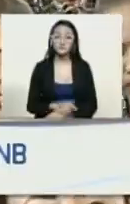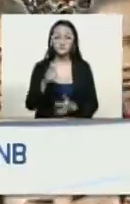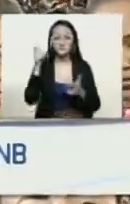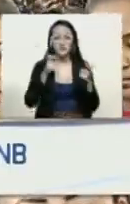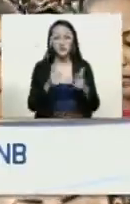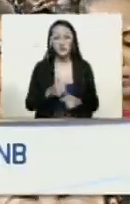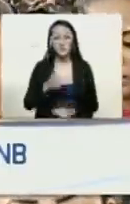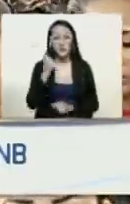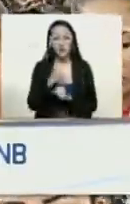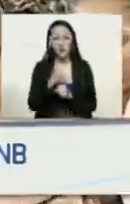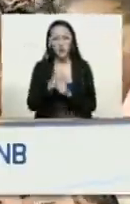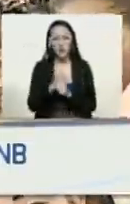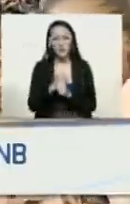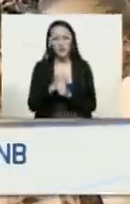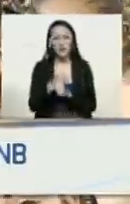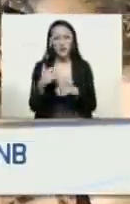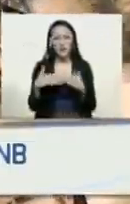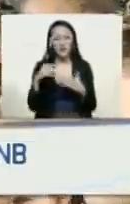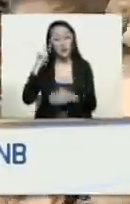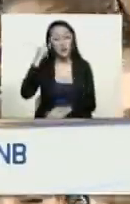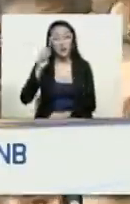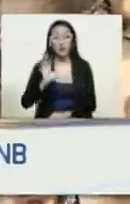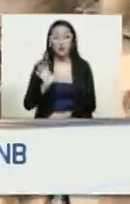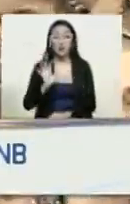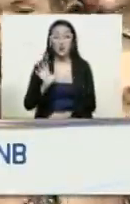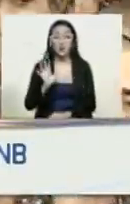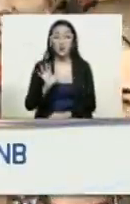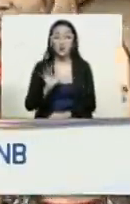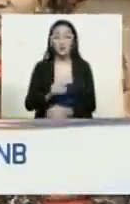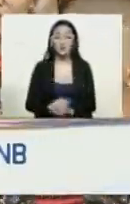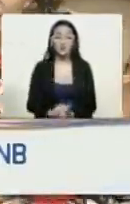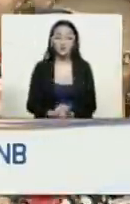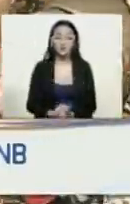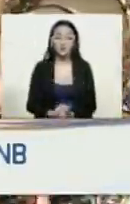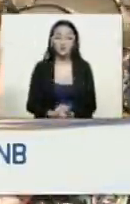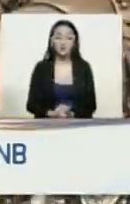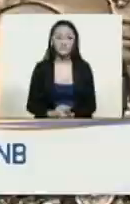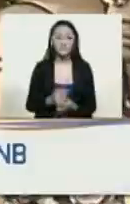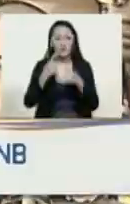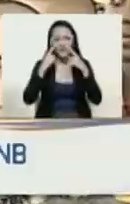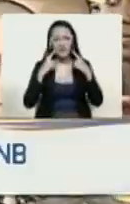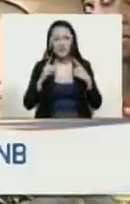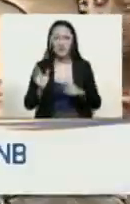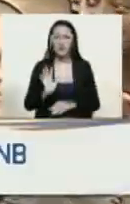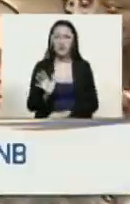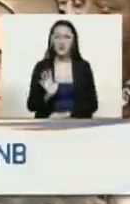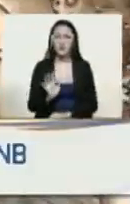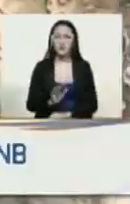Chávez es más obra en construcción que recuerdo y nostalgia y lagrimear.